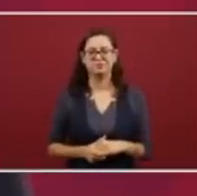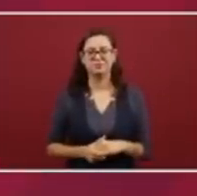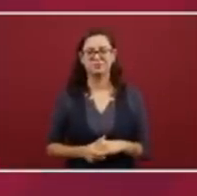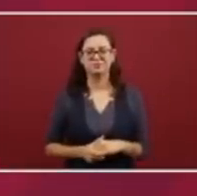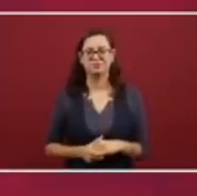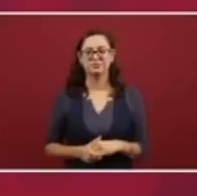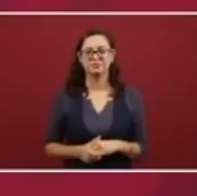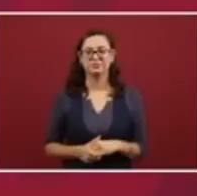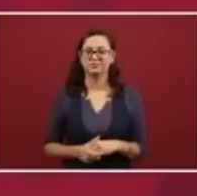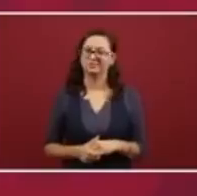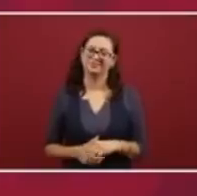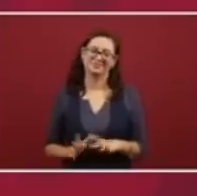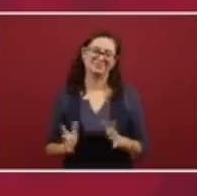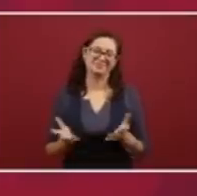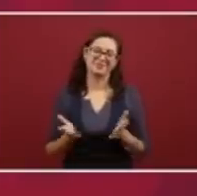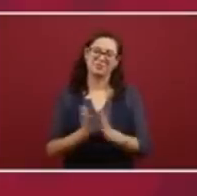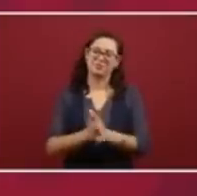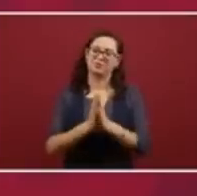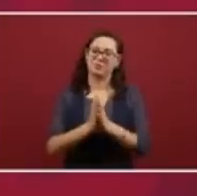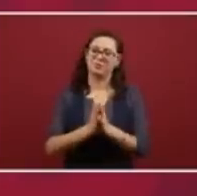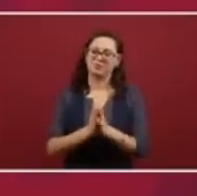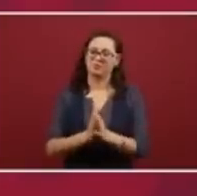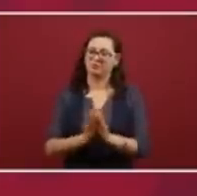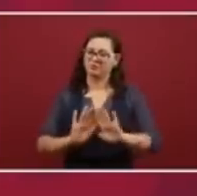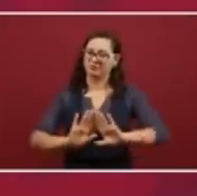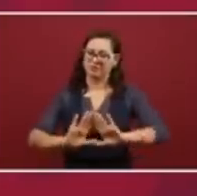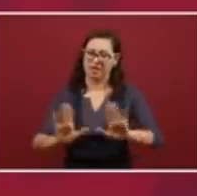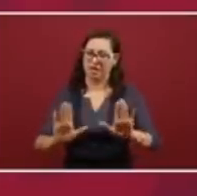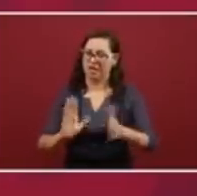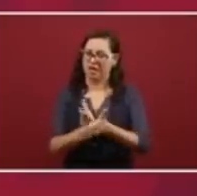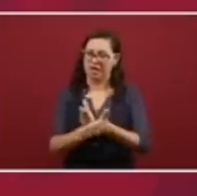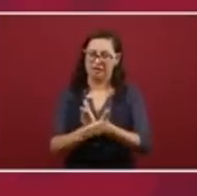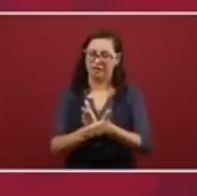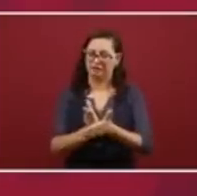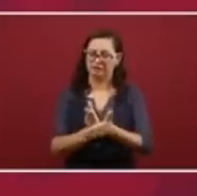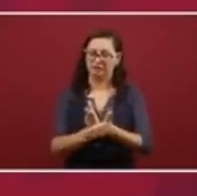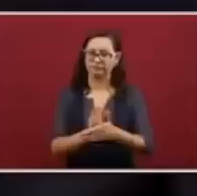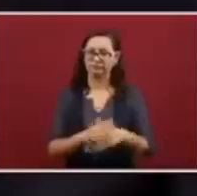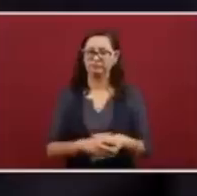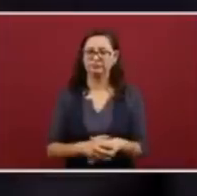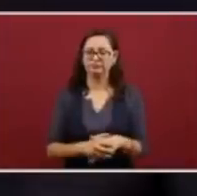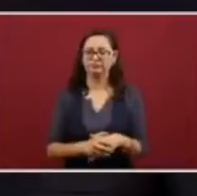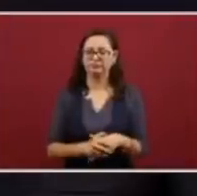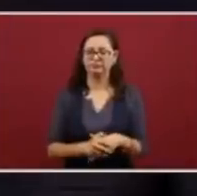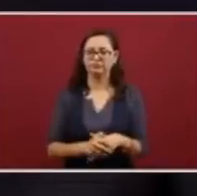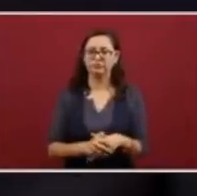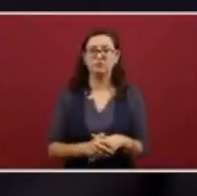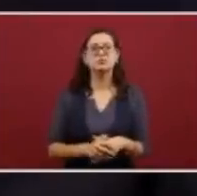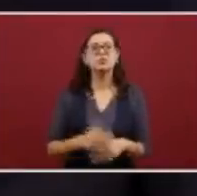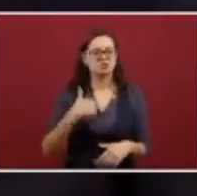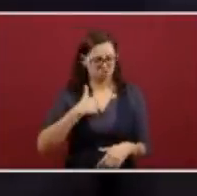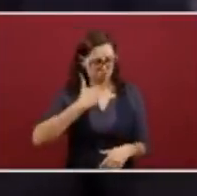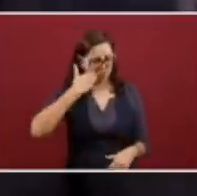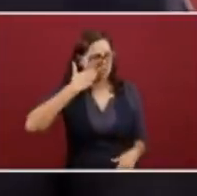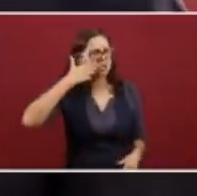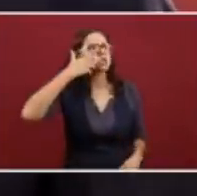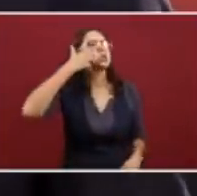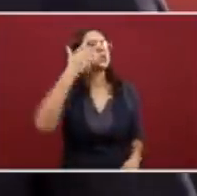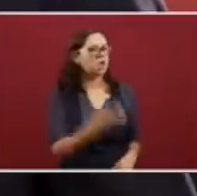y ya eso ya no o sea no es decir no me das esto